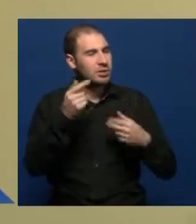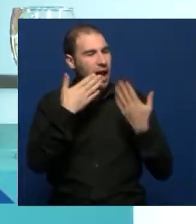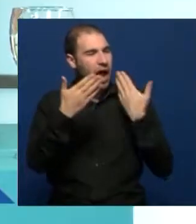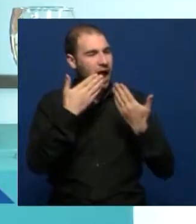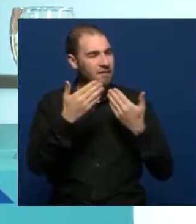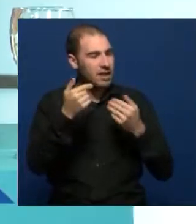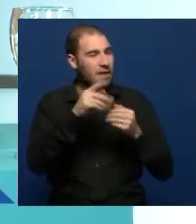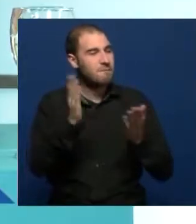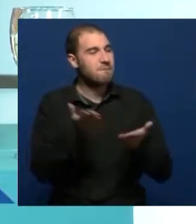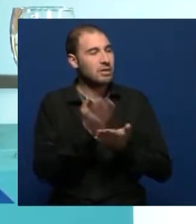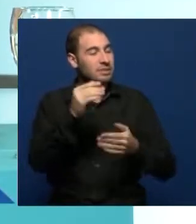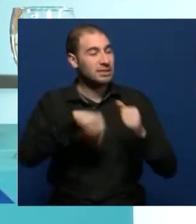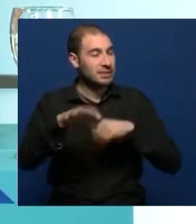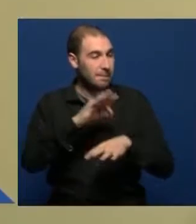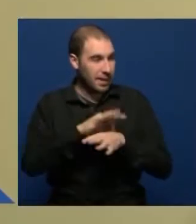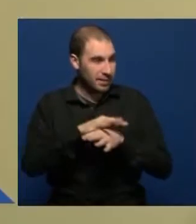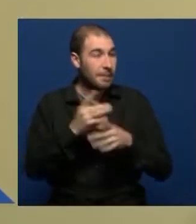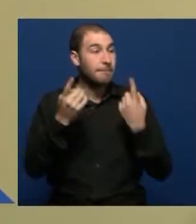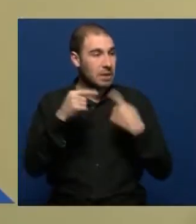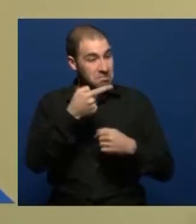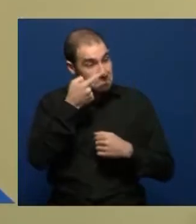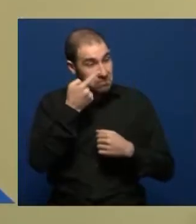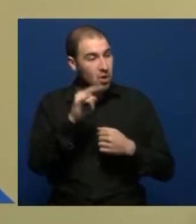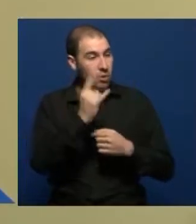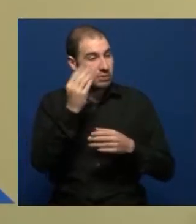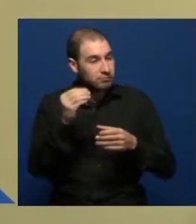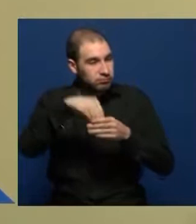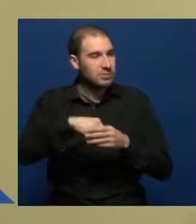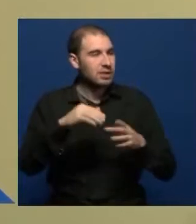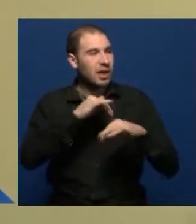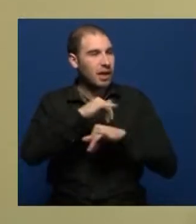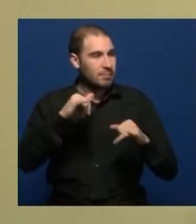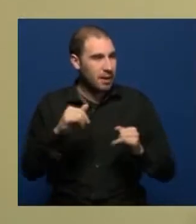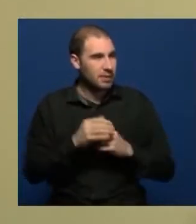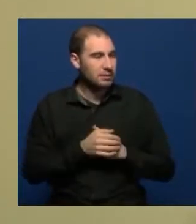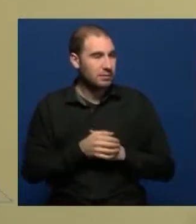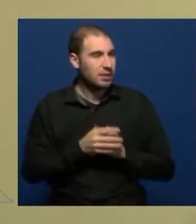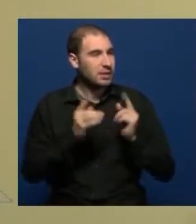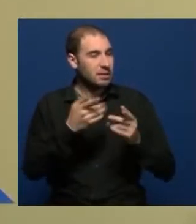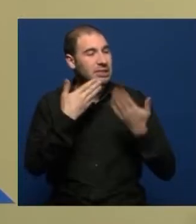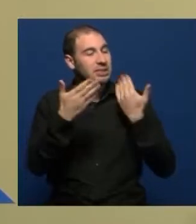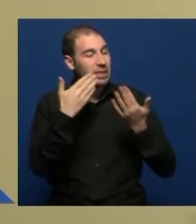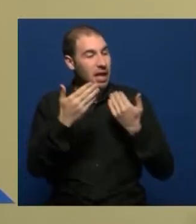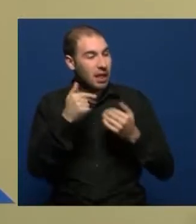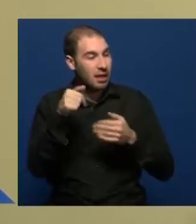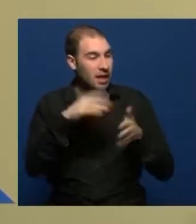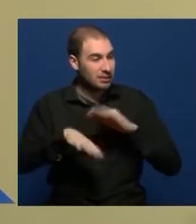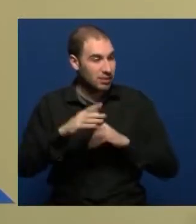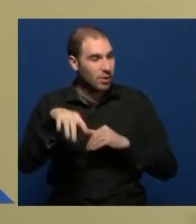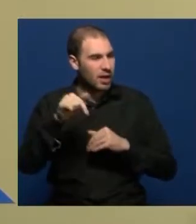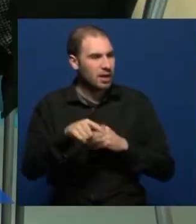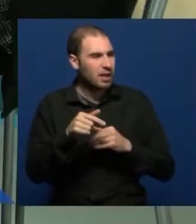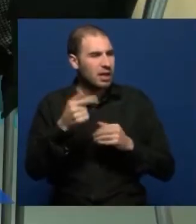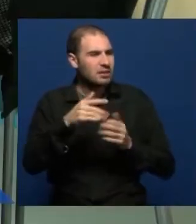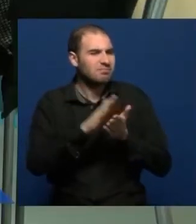disertaciones que se hicieron en la Facultad de Ciencias Médicas, pero interesante que la universidad se sume con una campaña además de estas charlas que se llevaron a cabo allí. ¿Cuál